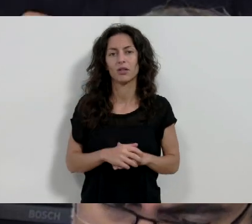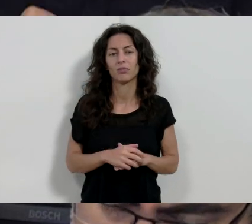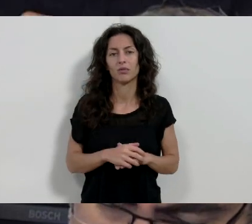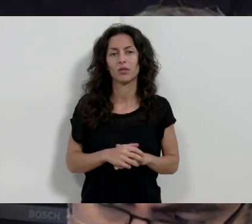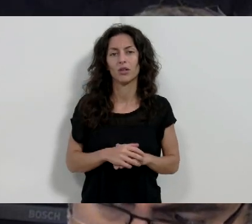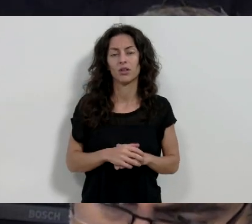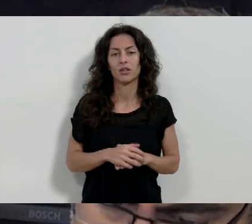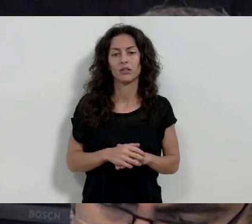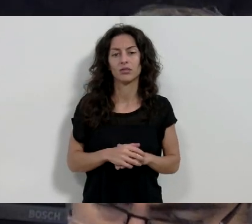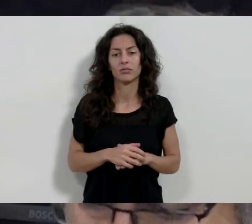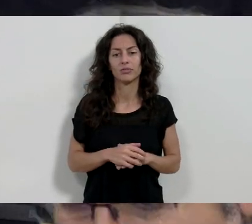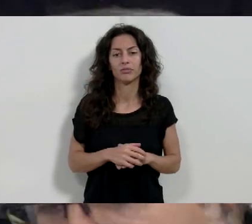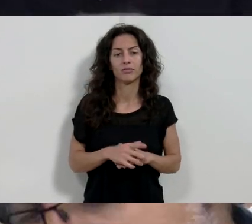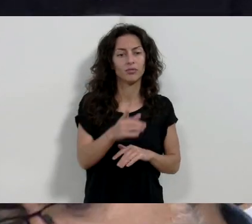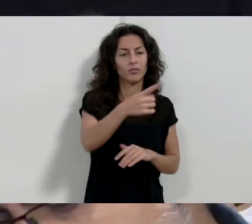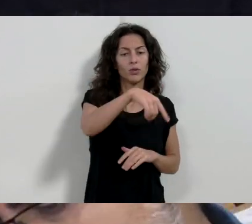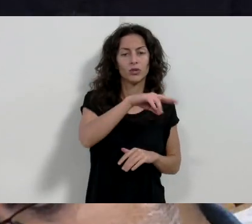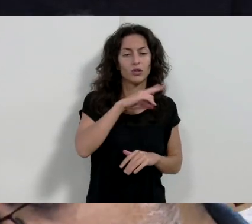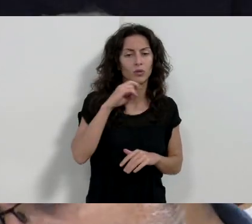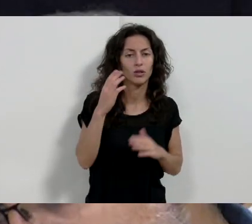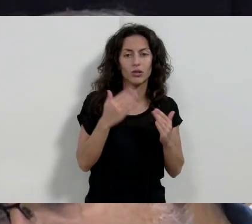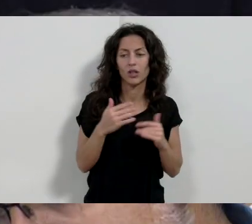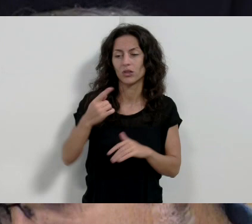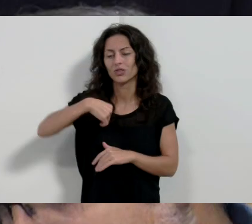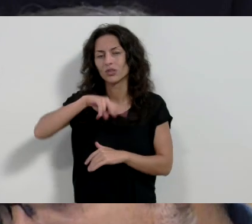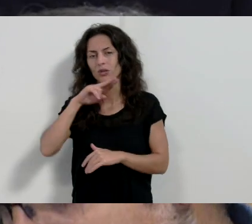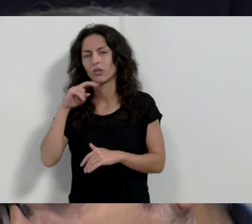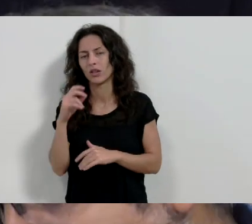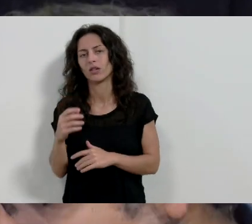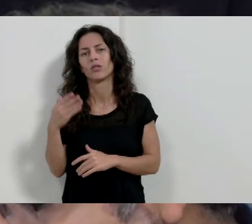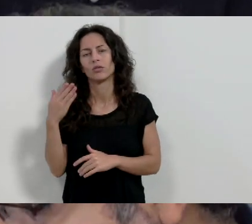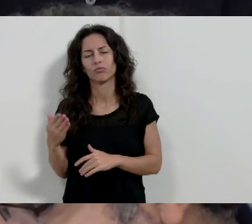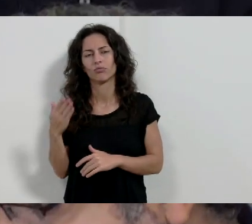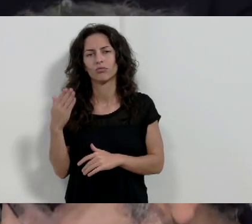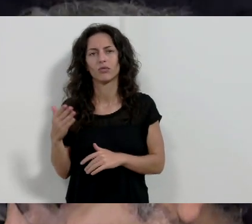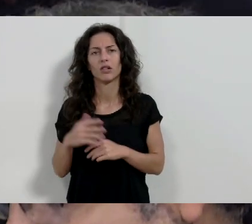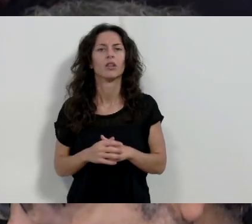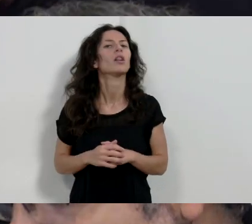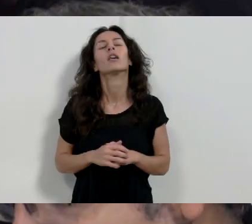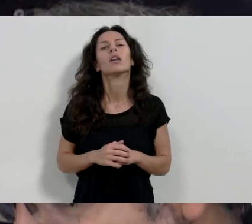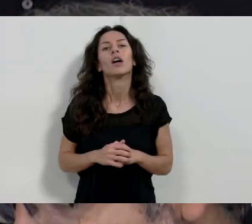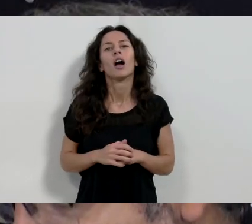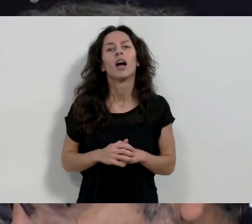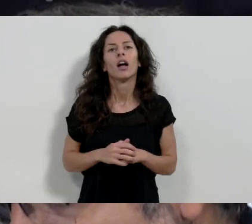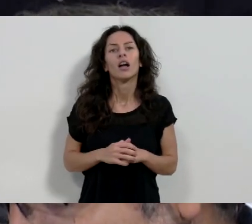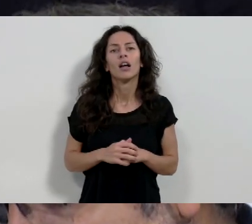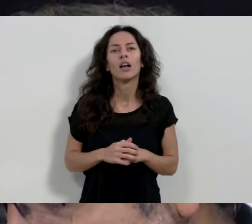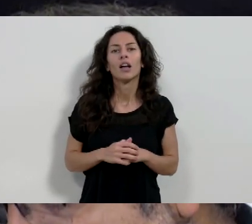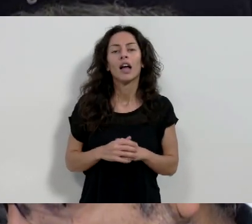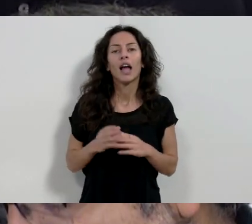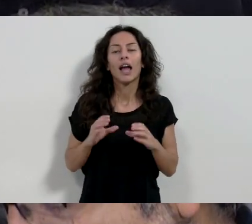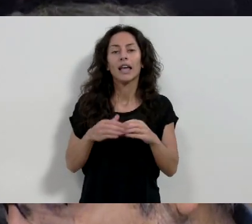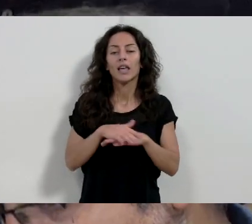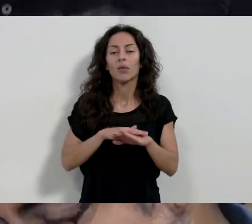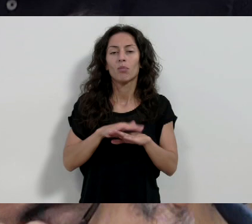valor, mucho. El servicio de limpieza hecho con poco presupuesto, con menos presupuesto, hace muchísimo. Es